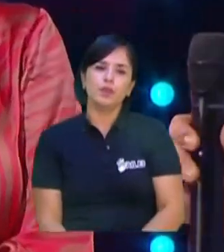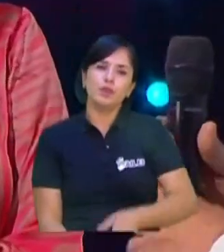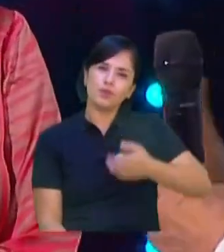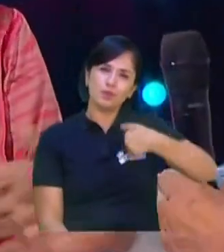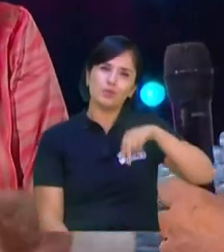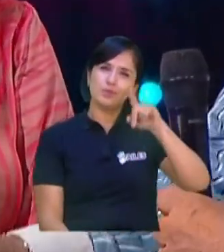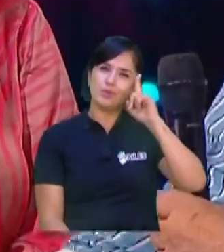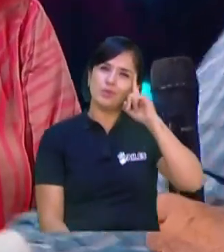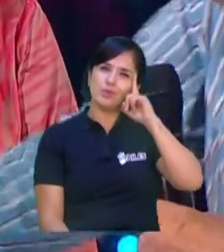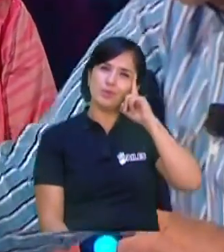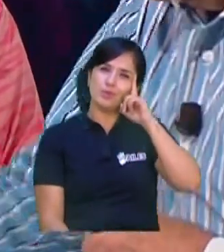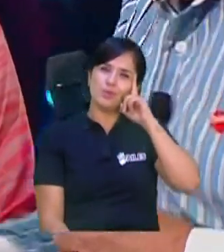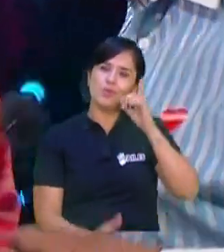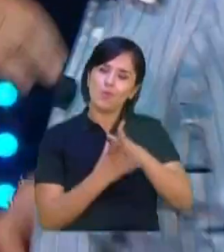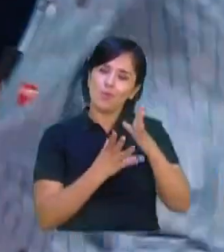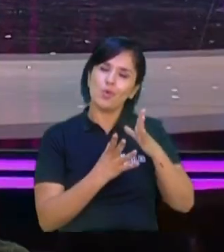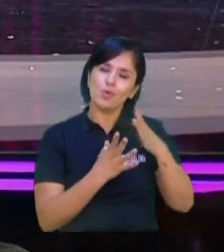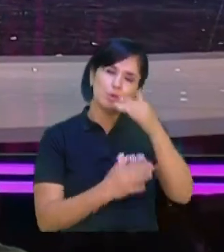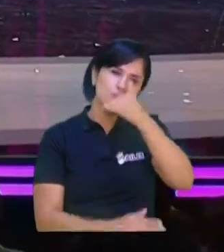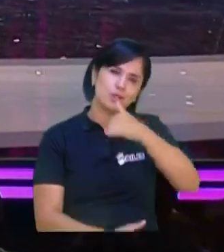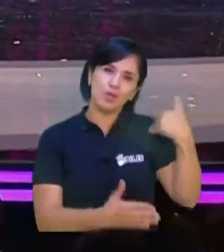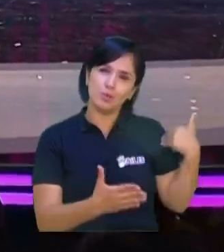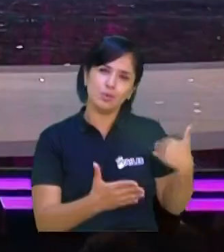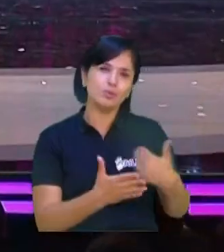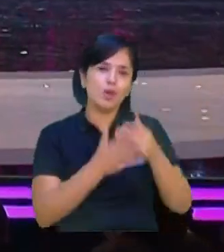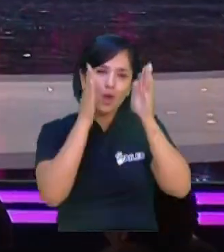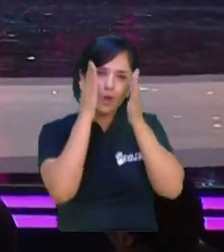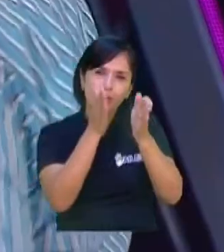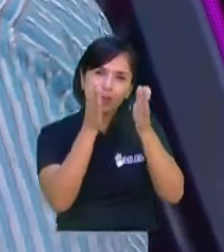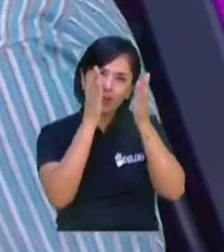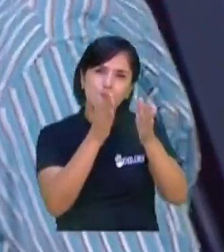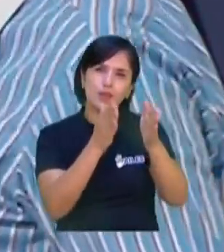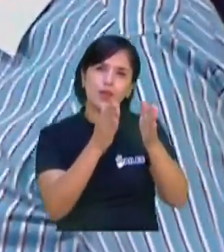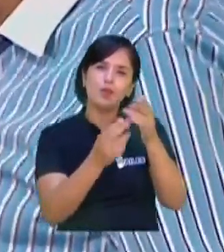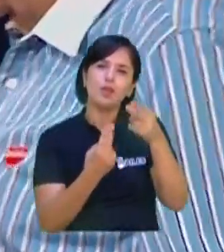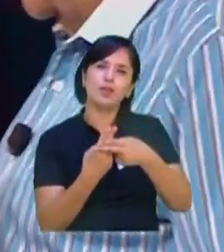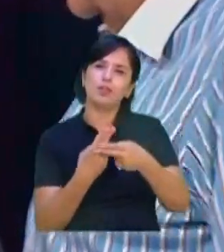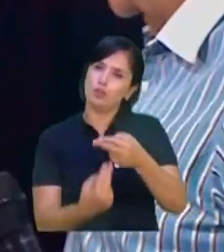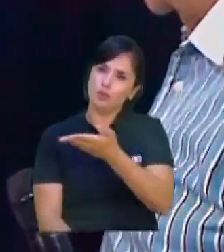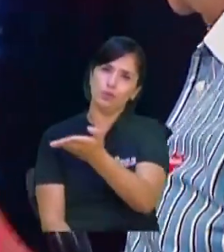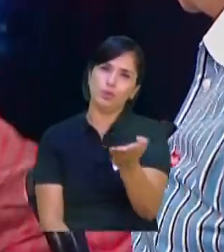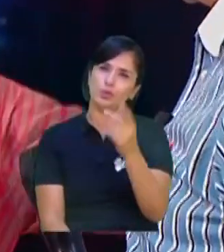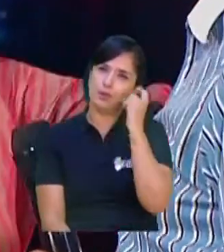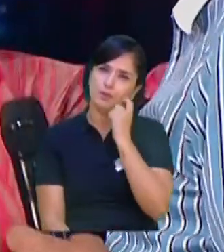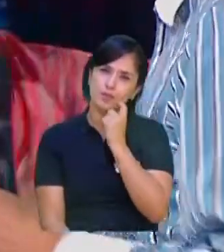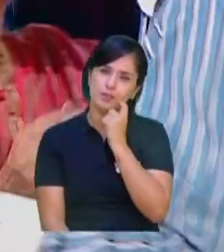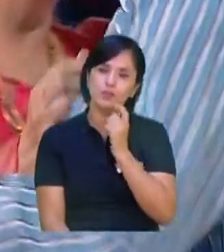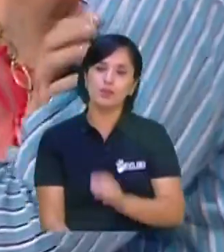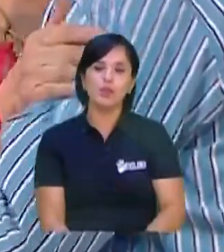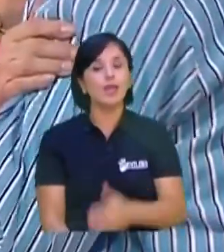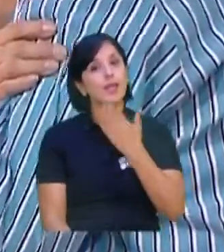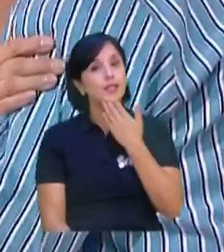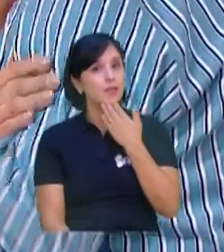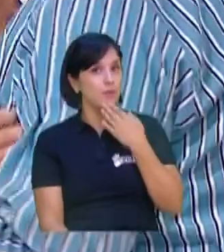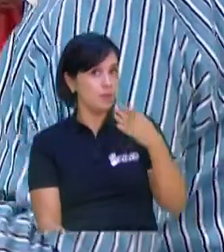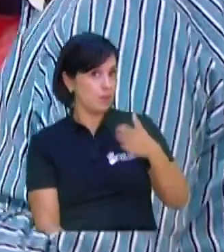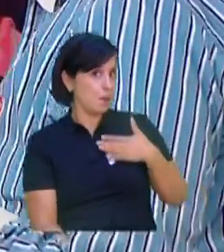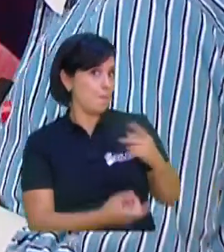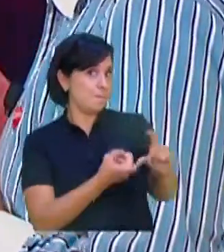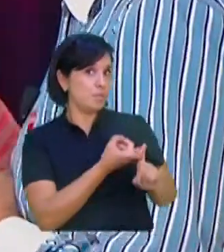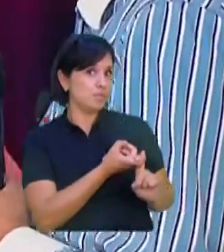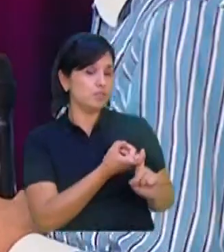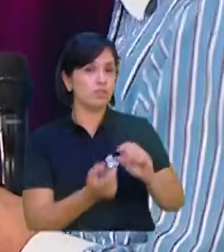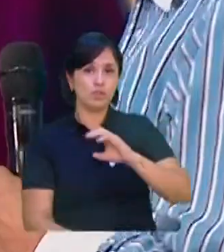Teletón. Muchas gracias. Merece, presidente. Un abrazo. Gracias. Oiga, y la Cecilia. Gracias. Oiga, Mario,